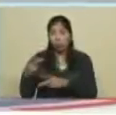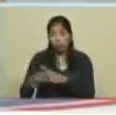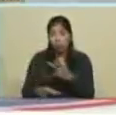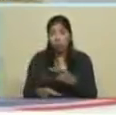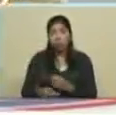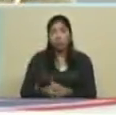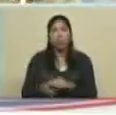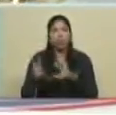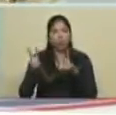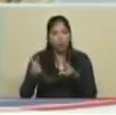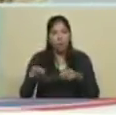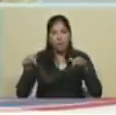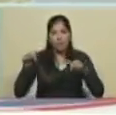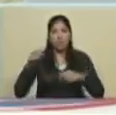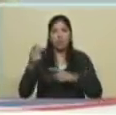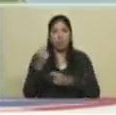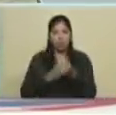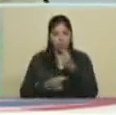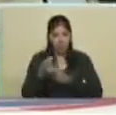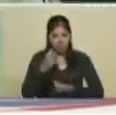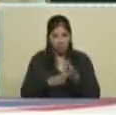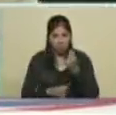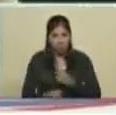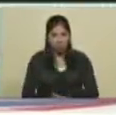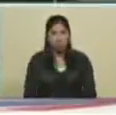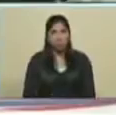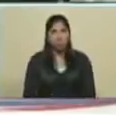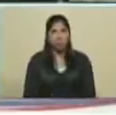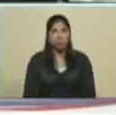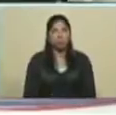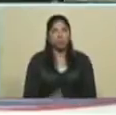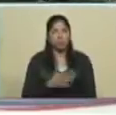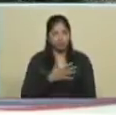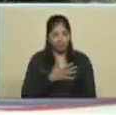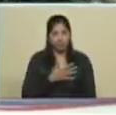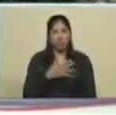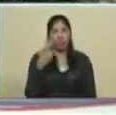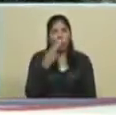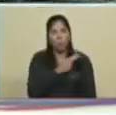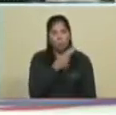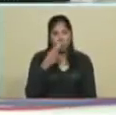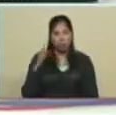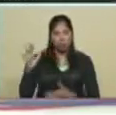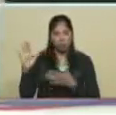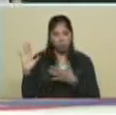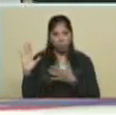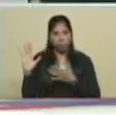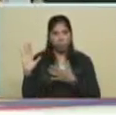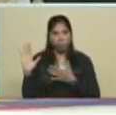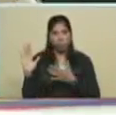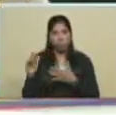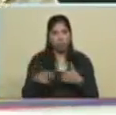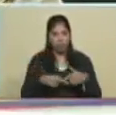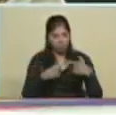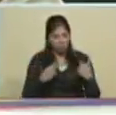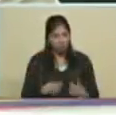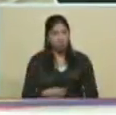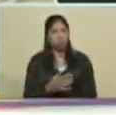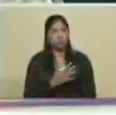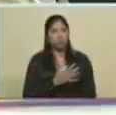de una nueva economía. Ese es mi compromiso, desde el corazón.